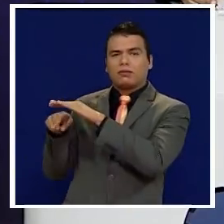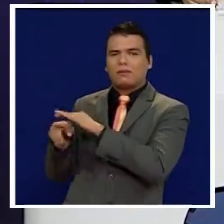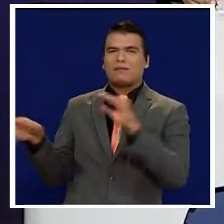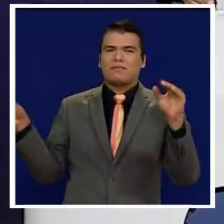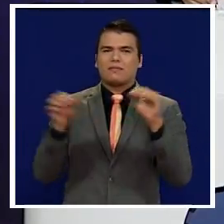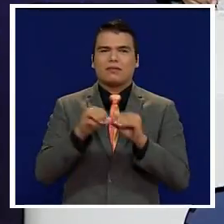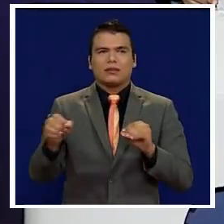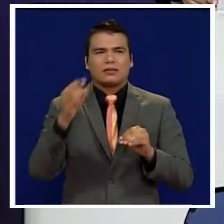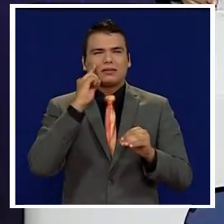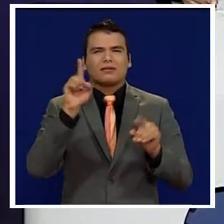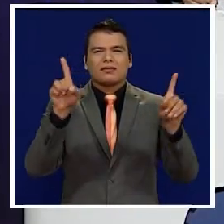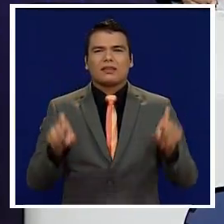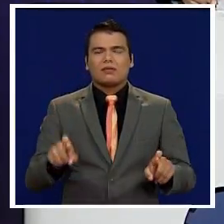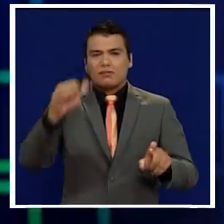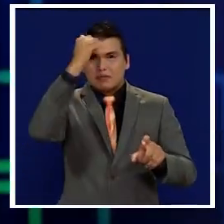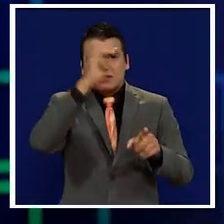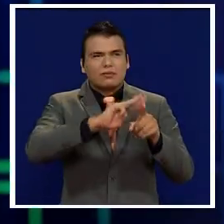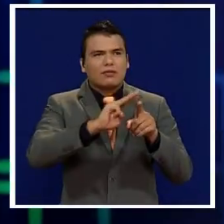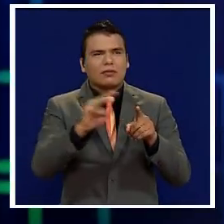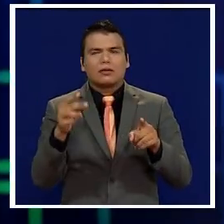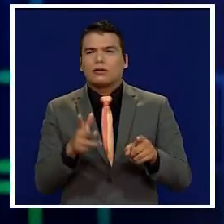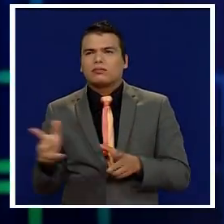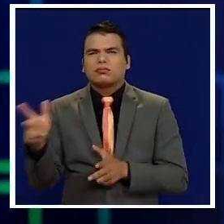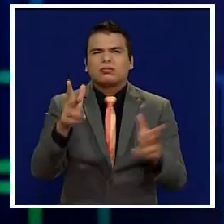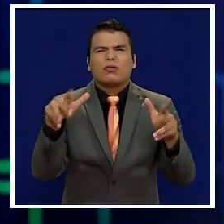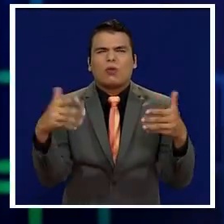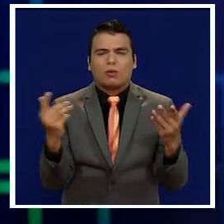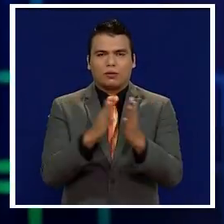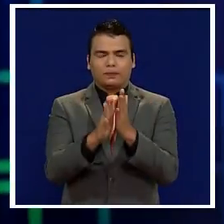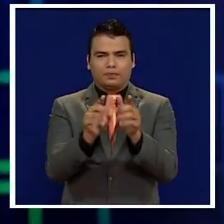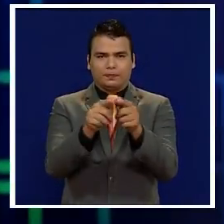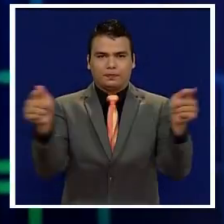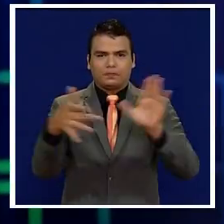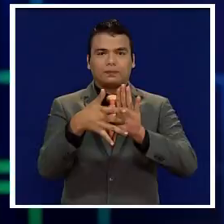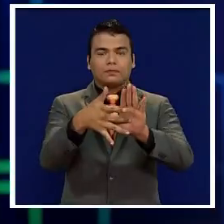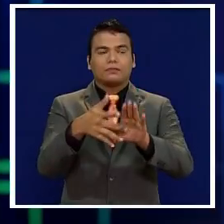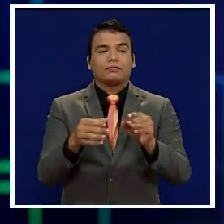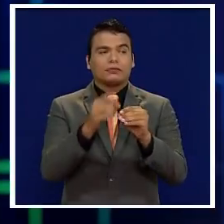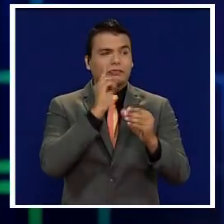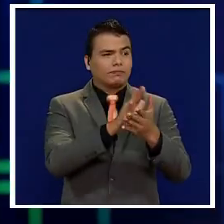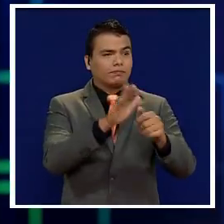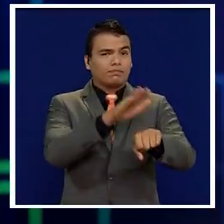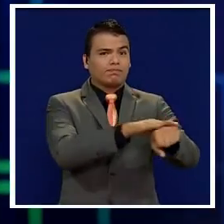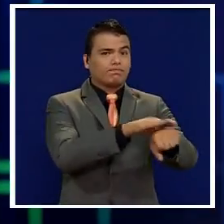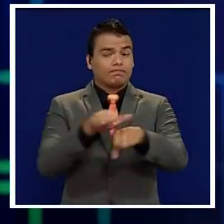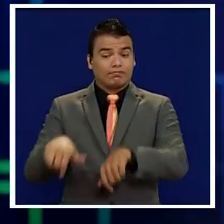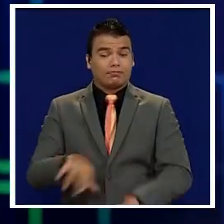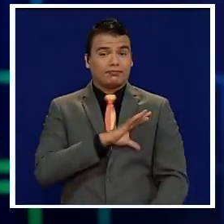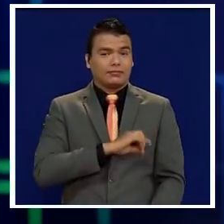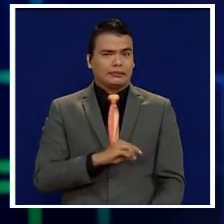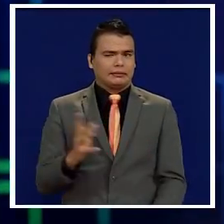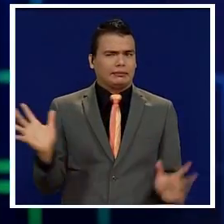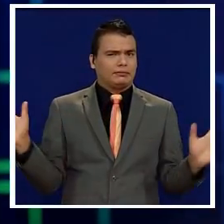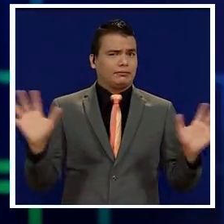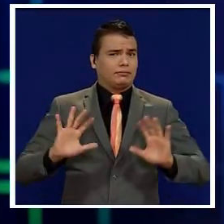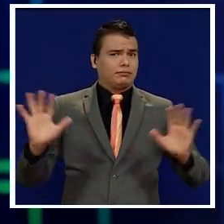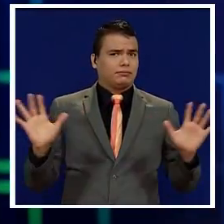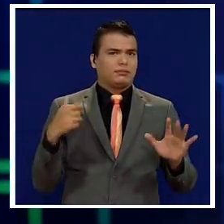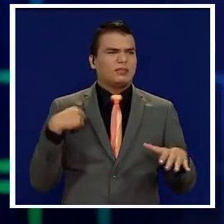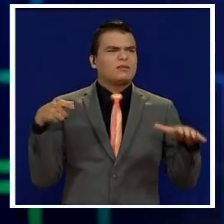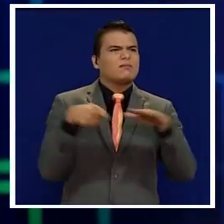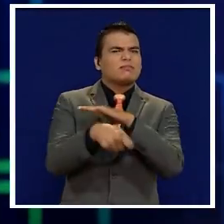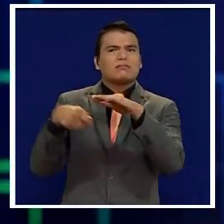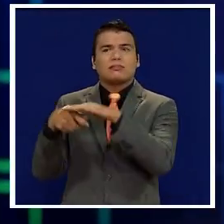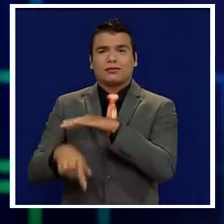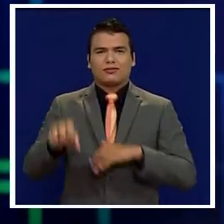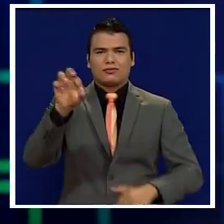arterias del Mío recorriendo sus rutas. Mucha atención, no son buenas las noticias en esta capital. En un ataque sicarial al